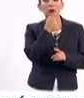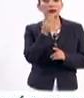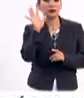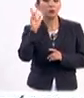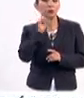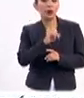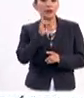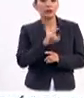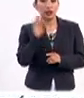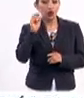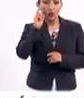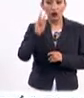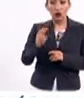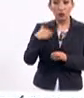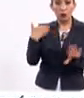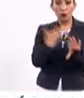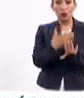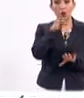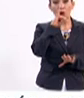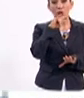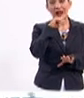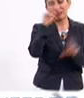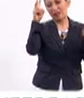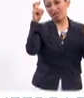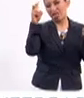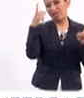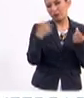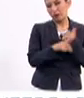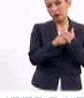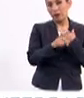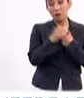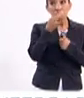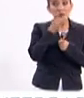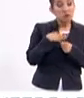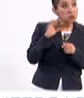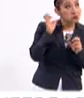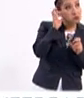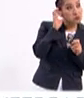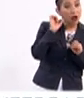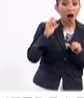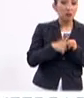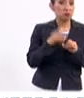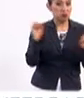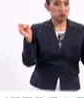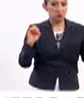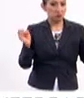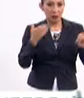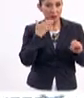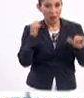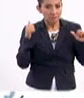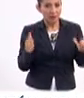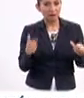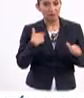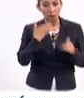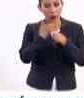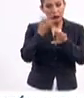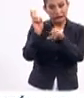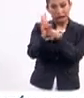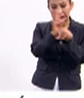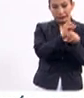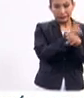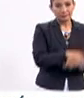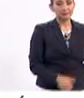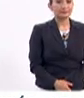hombres. Y no se dio ese fenómeno de las Juanitas, ni no tuvimos ninguna noticia nosotros, afortunadamente, y pues estuvimos muy al pendiente también